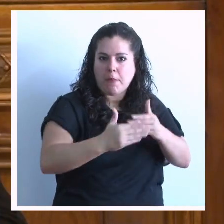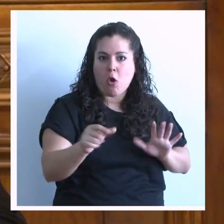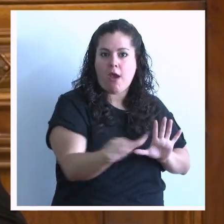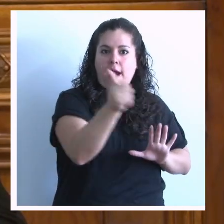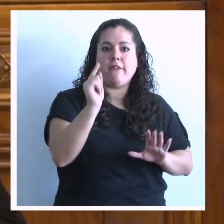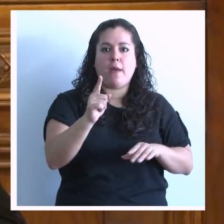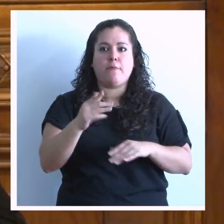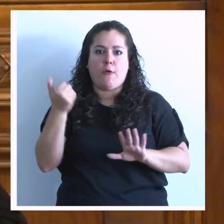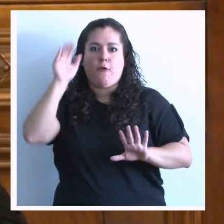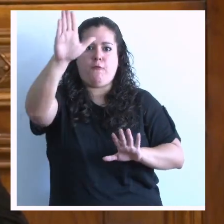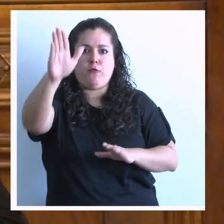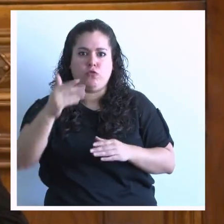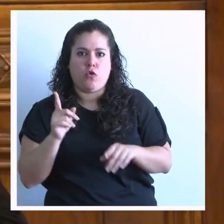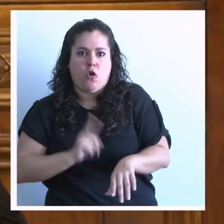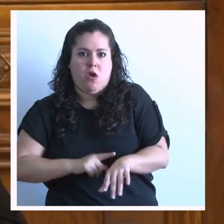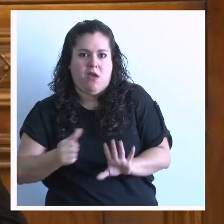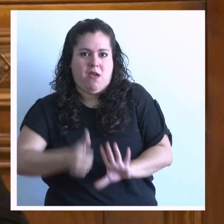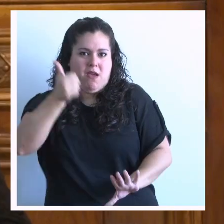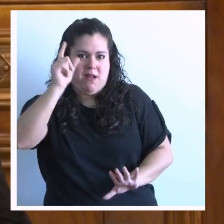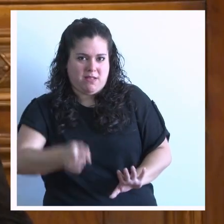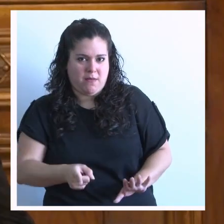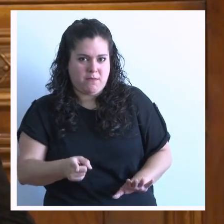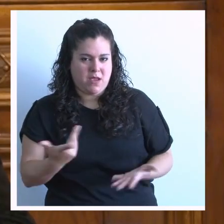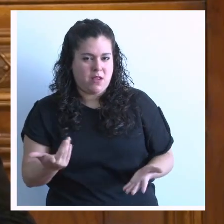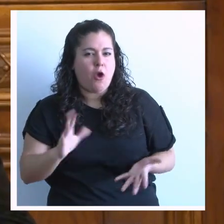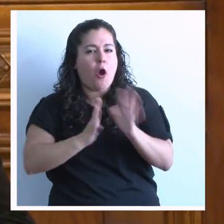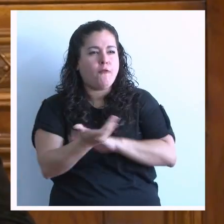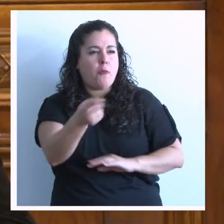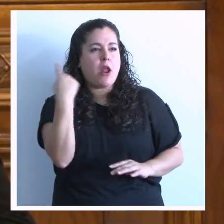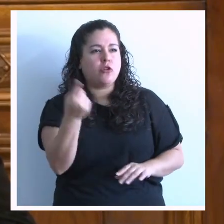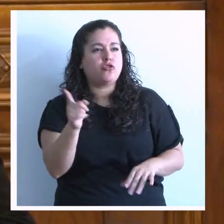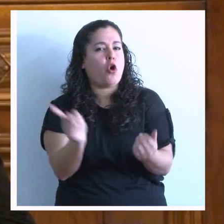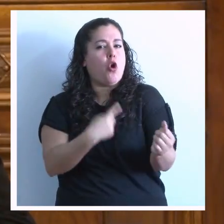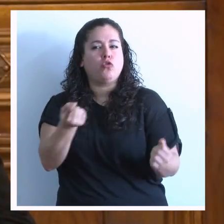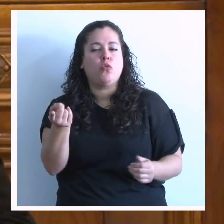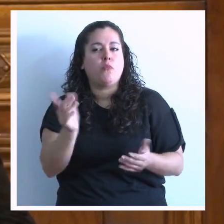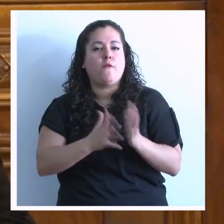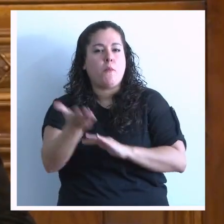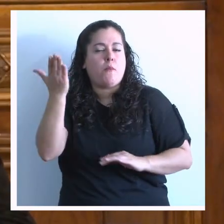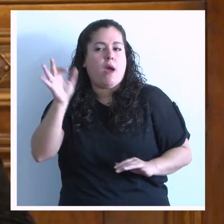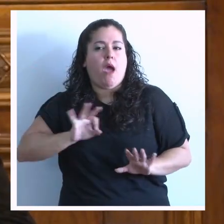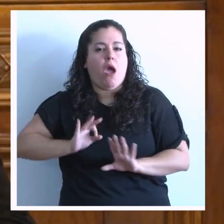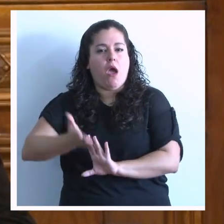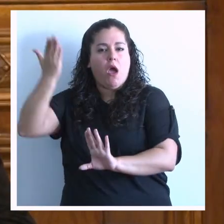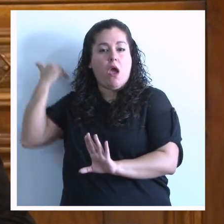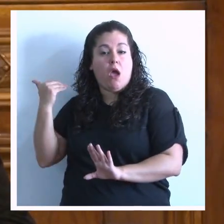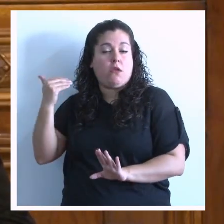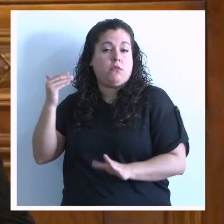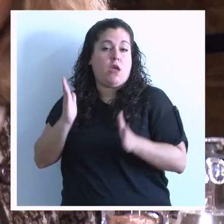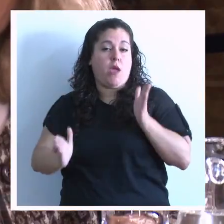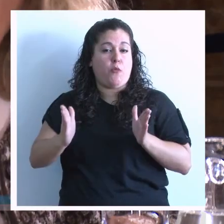también, como está instalada en nuestra época, a nosotros nos quedó instalada como herencia de la